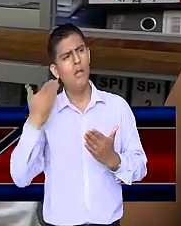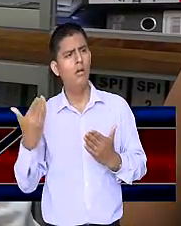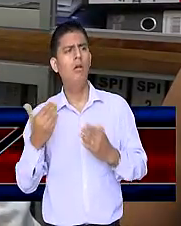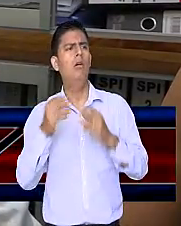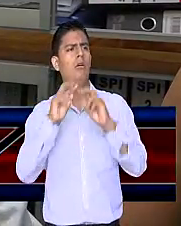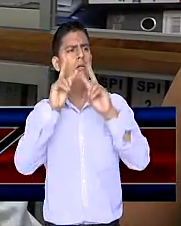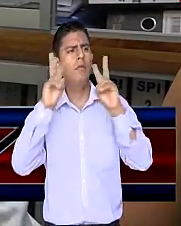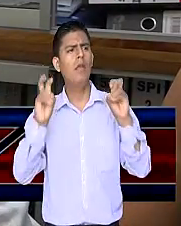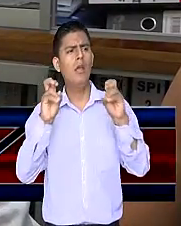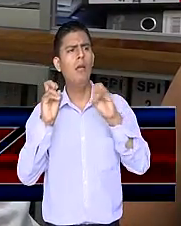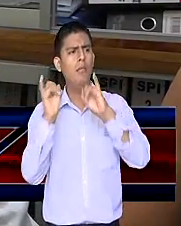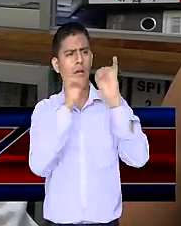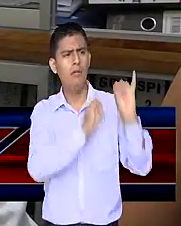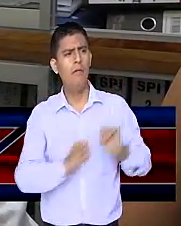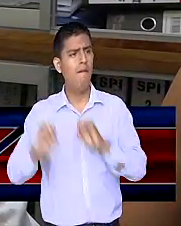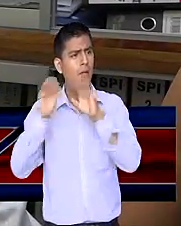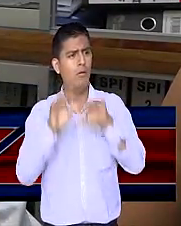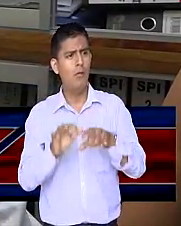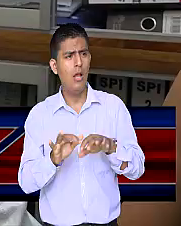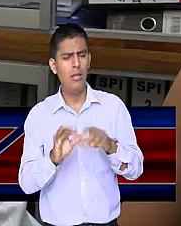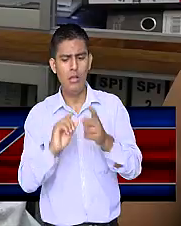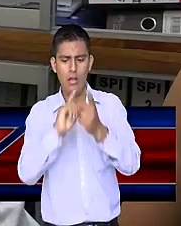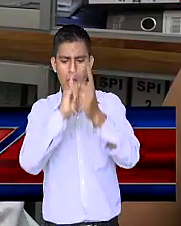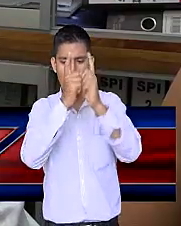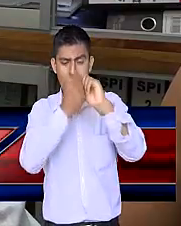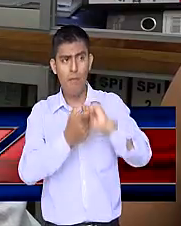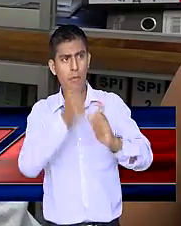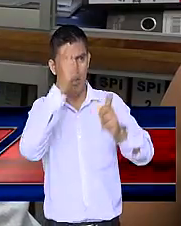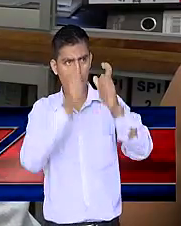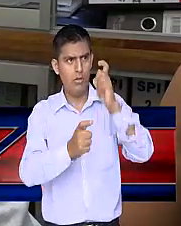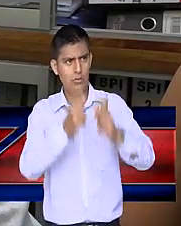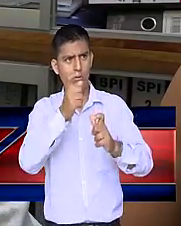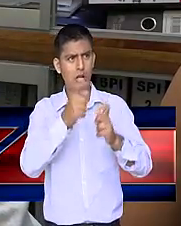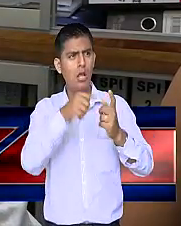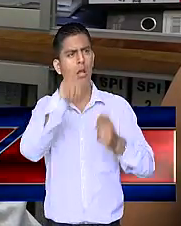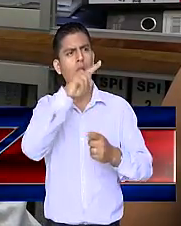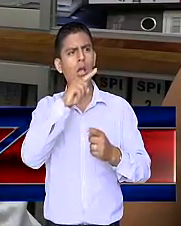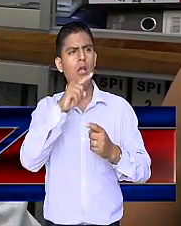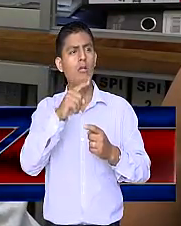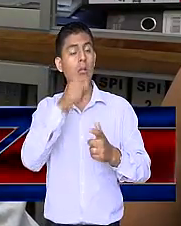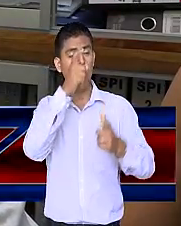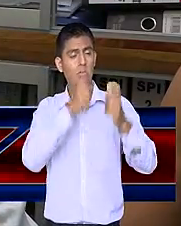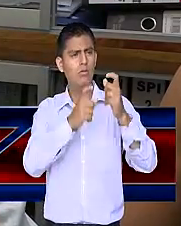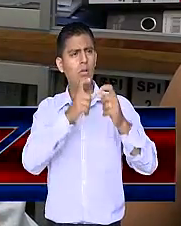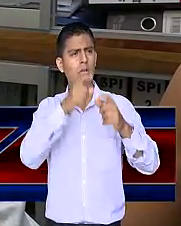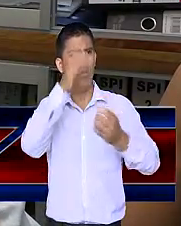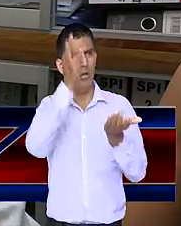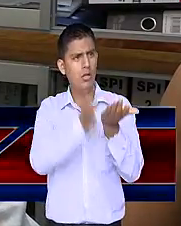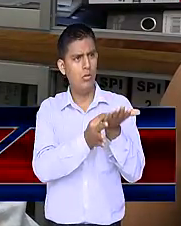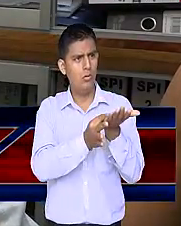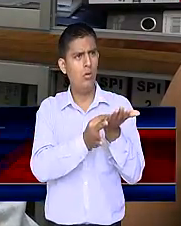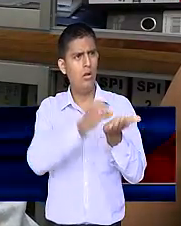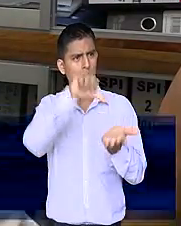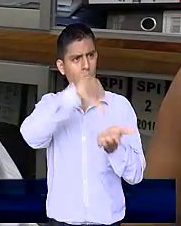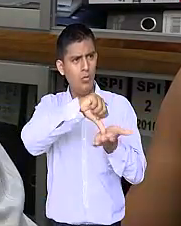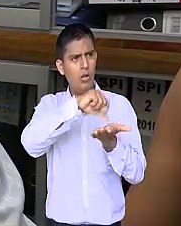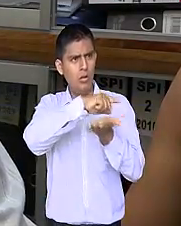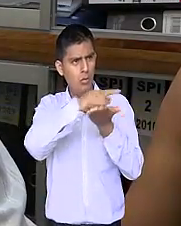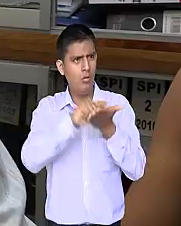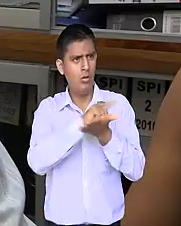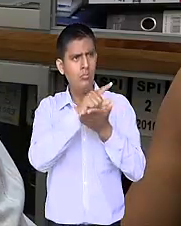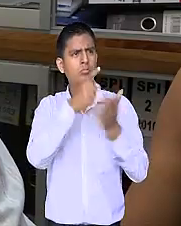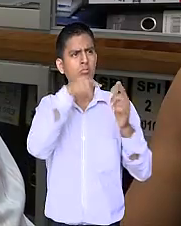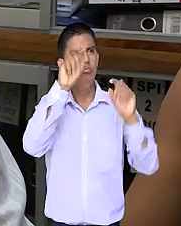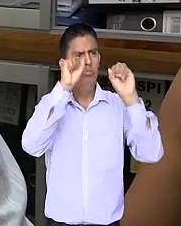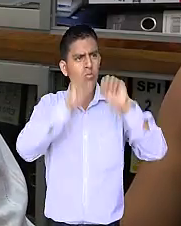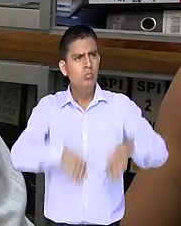dar facilidades e implementar sistemas informáticos para que los usuarios, en este caso los habitantes de la ciudad y del cantón Lago